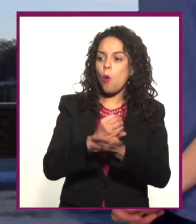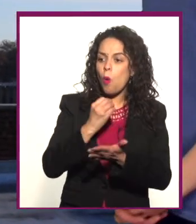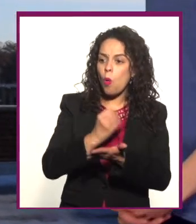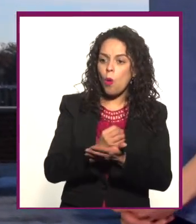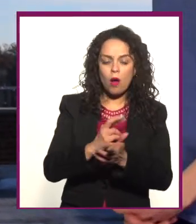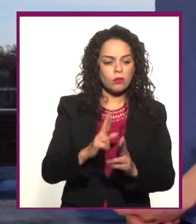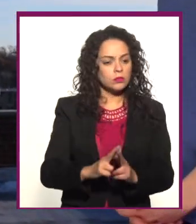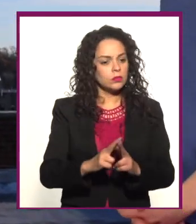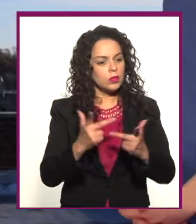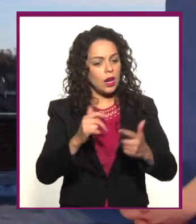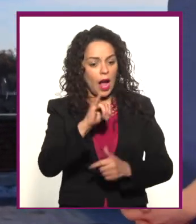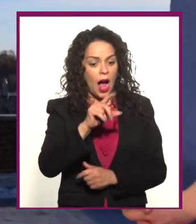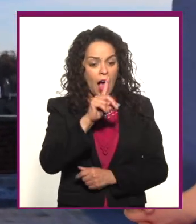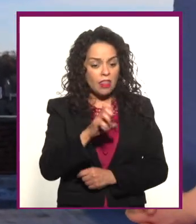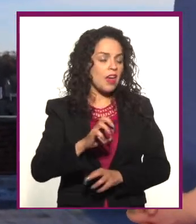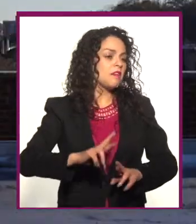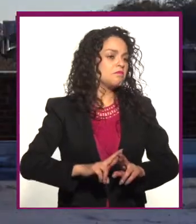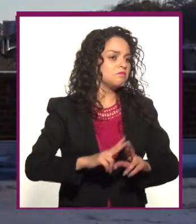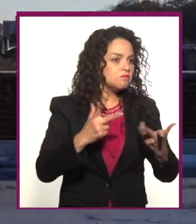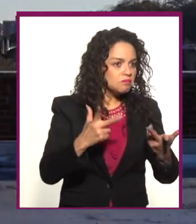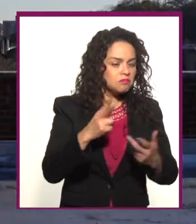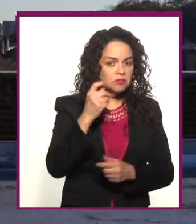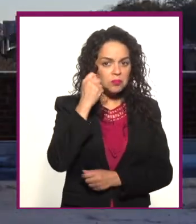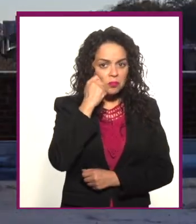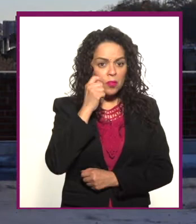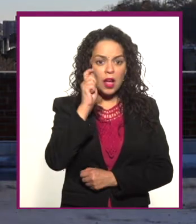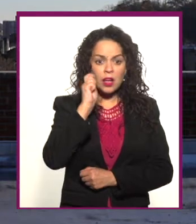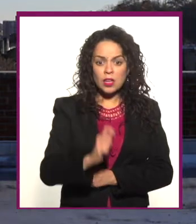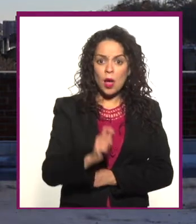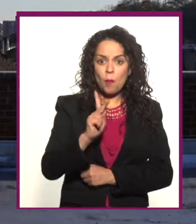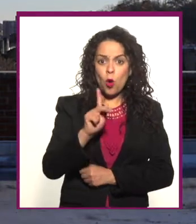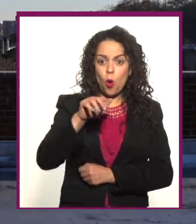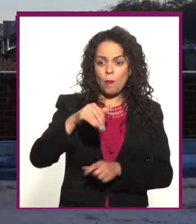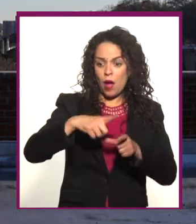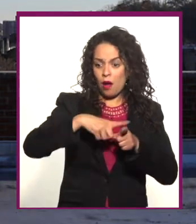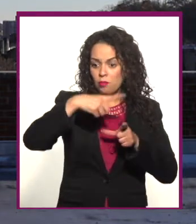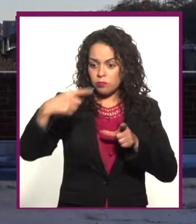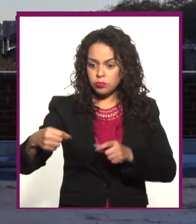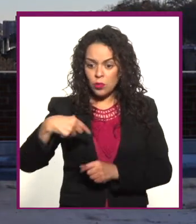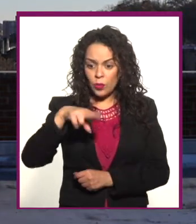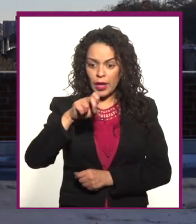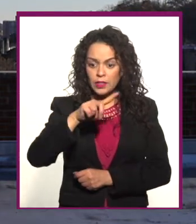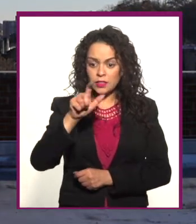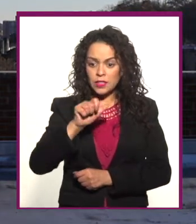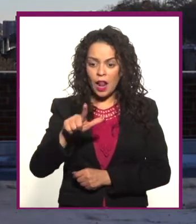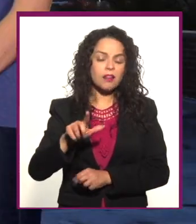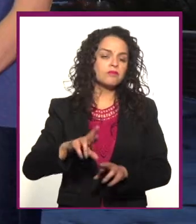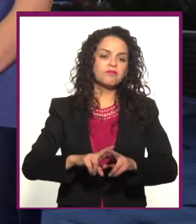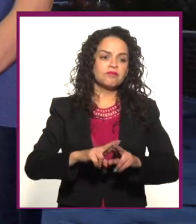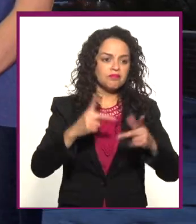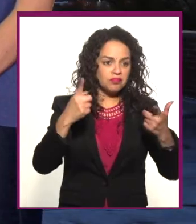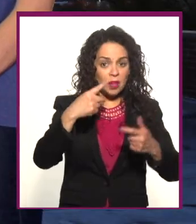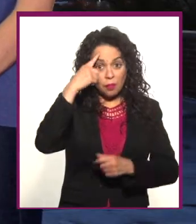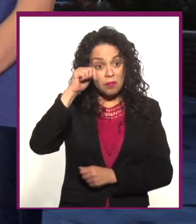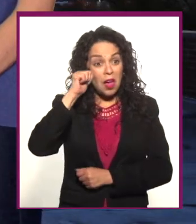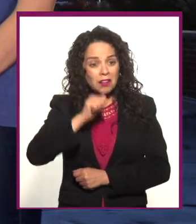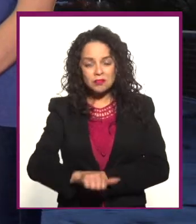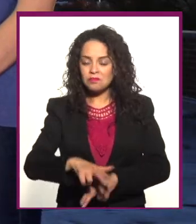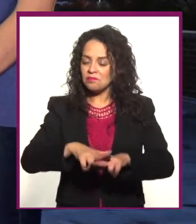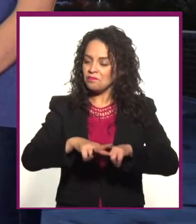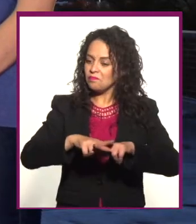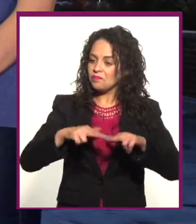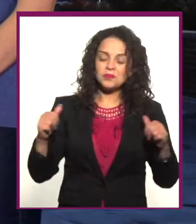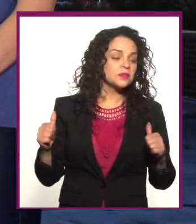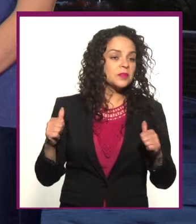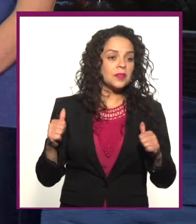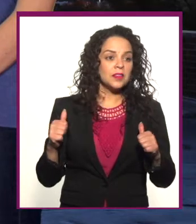Aunque sea de oro se rompe. Aunque sea plumaje de quetzal se desgarra. Nada es para siempre